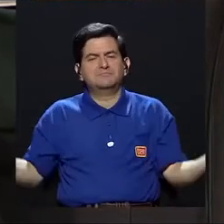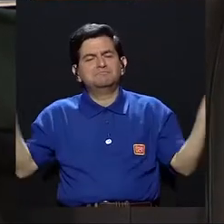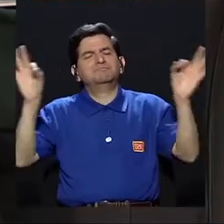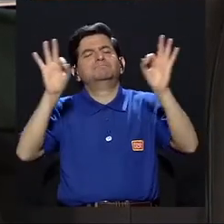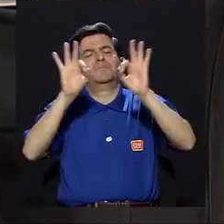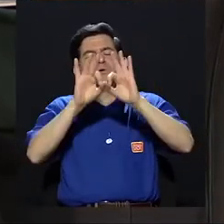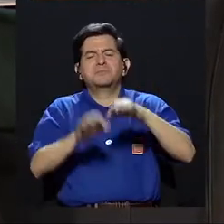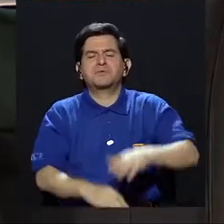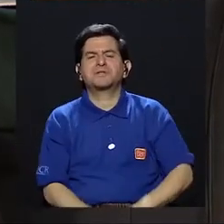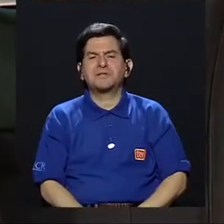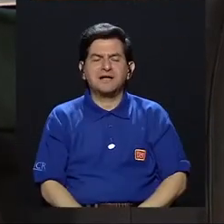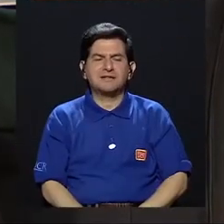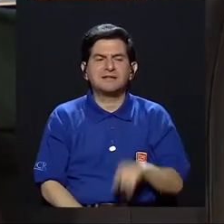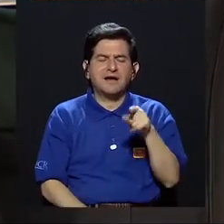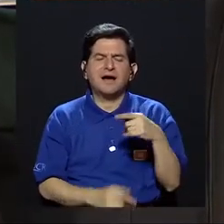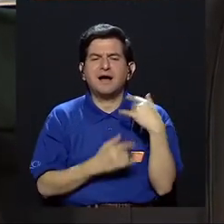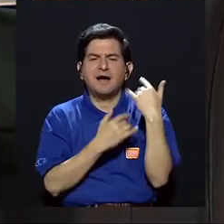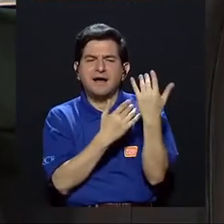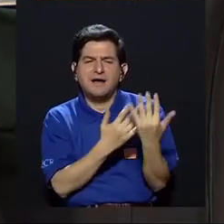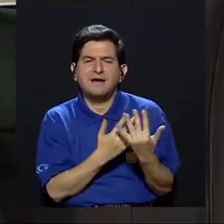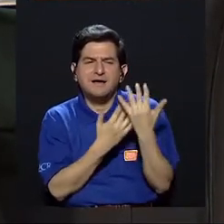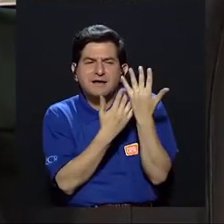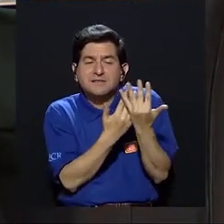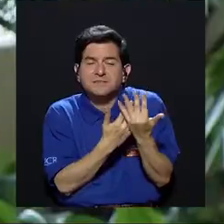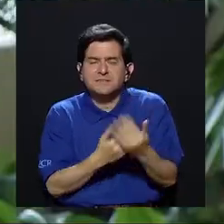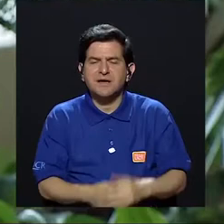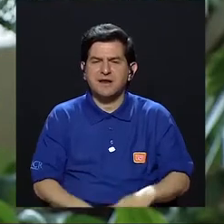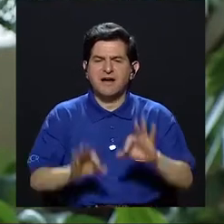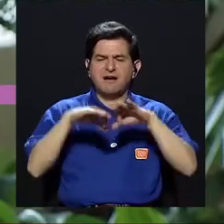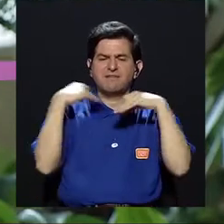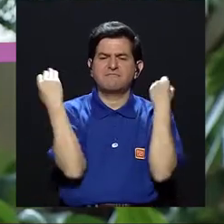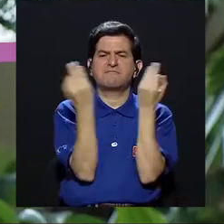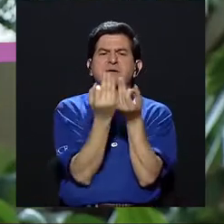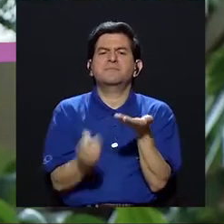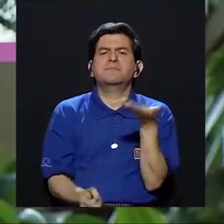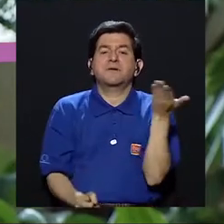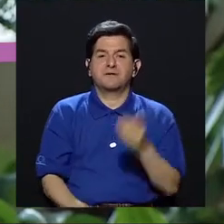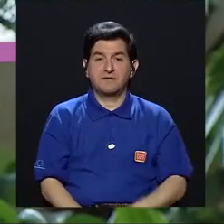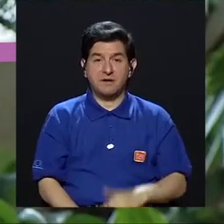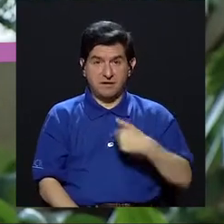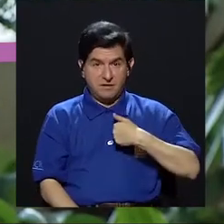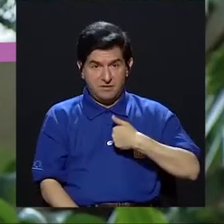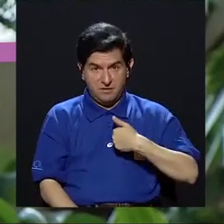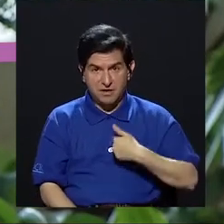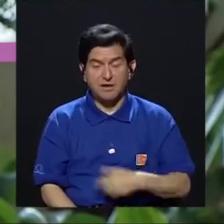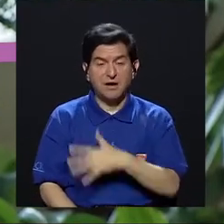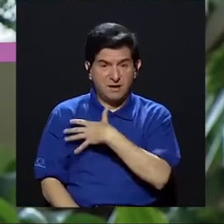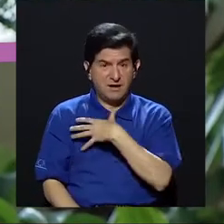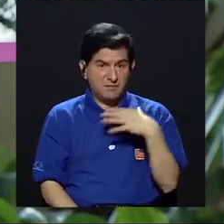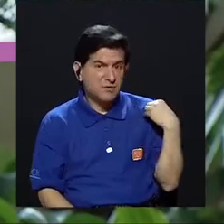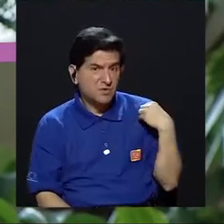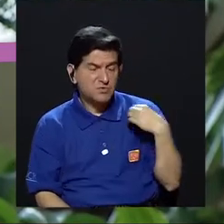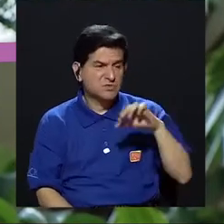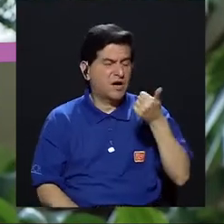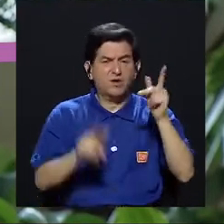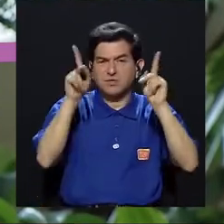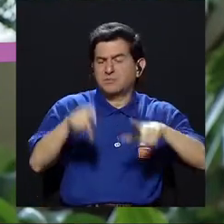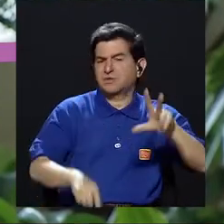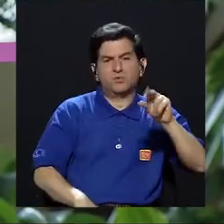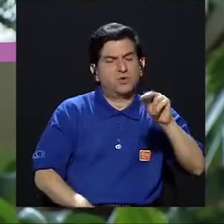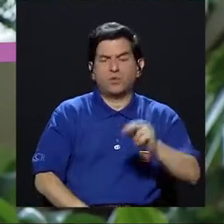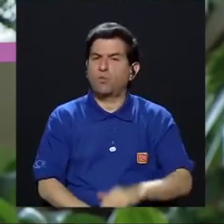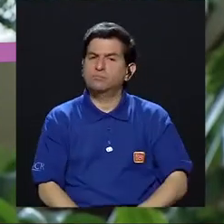muy importante considerar las expectativas de la familia, porque lo que a mí me gusta no necesariamente le gusta al